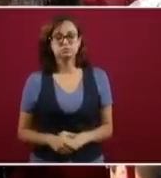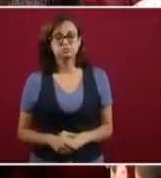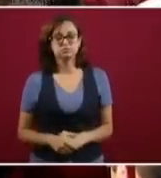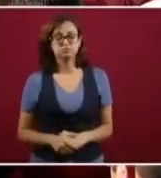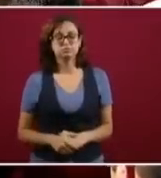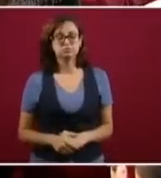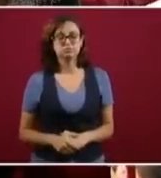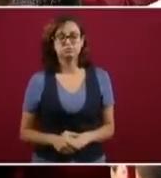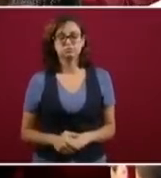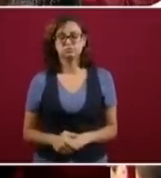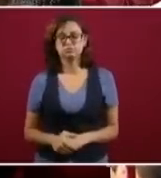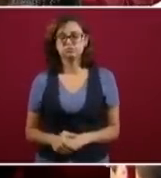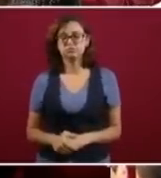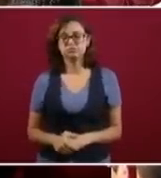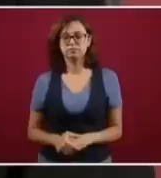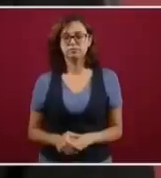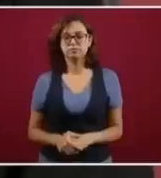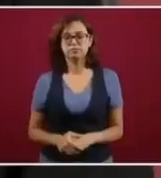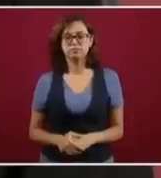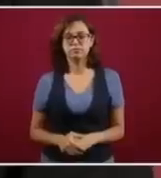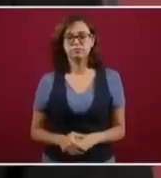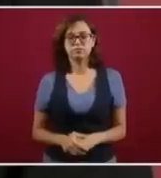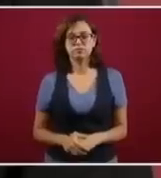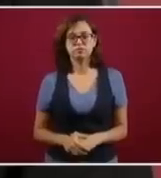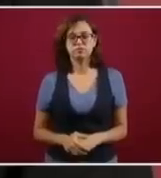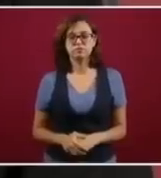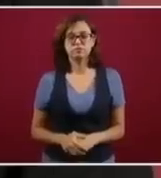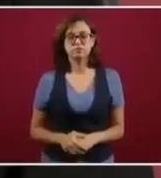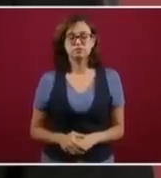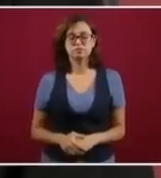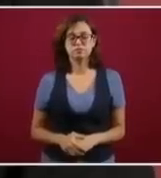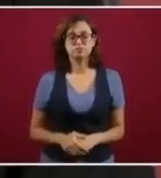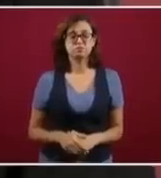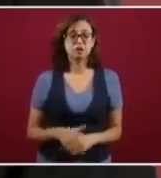Se convirtió en una sociedad anónima.